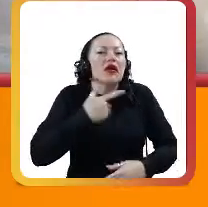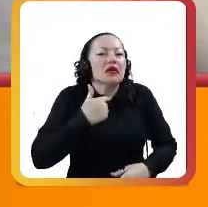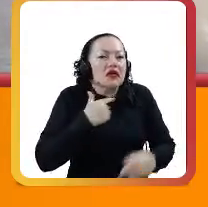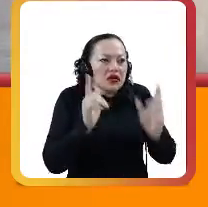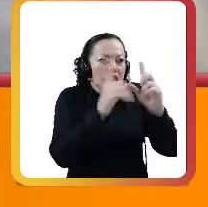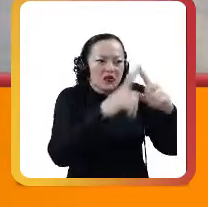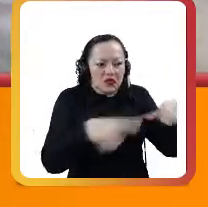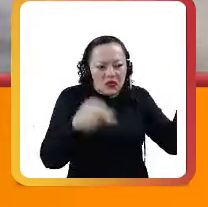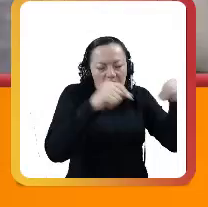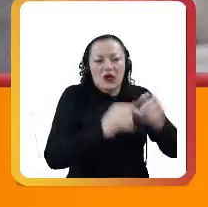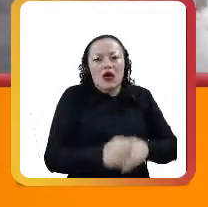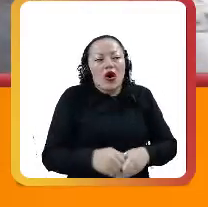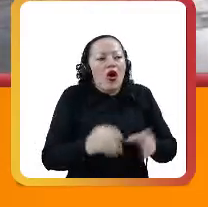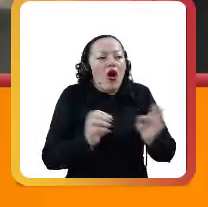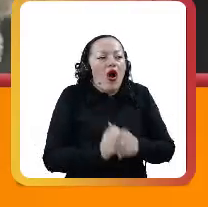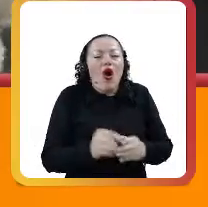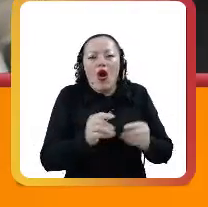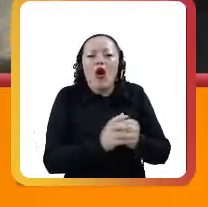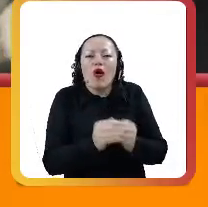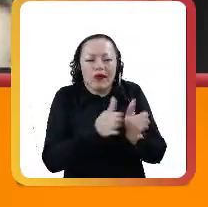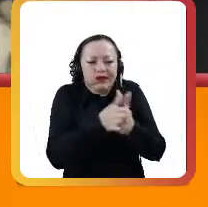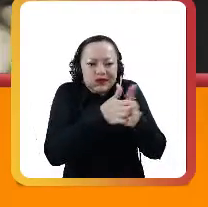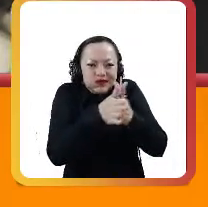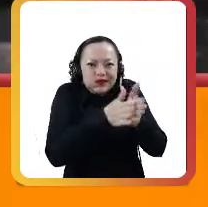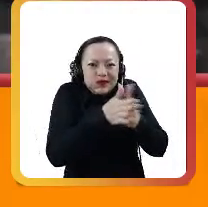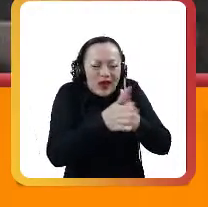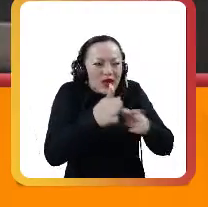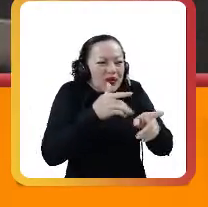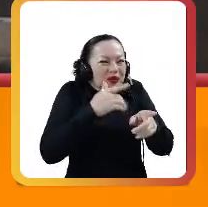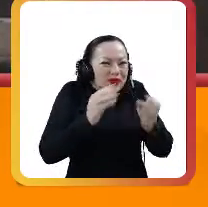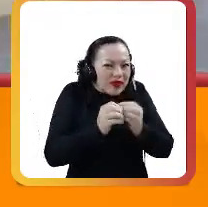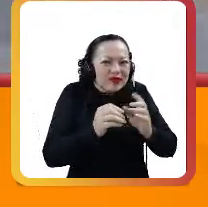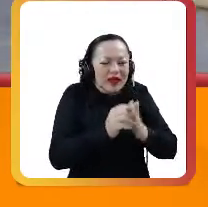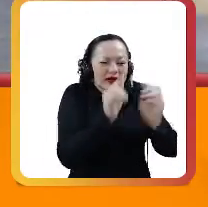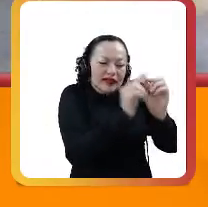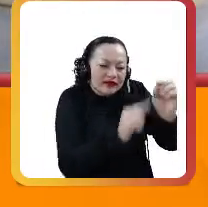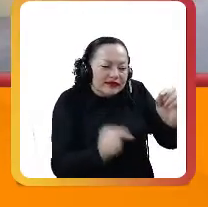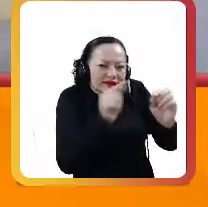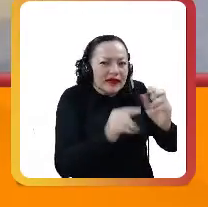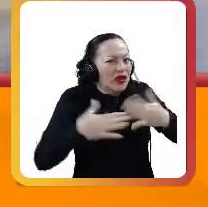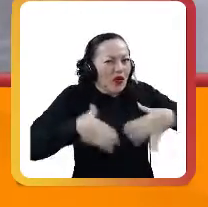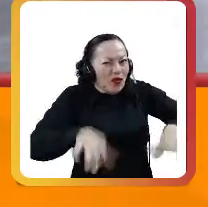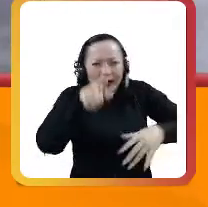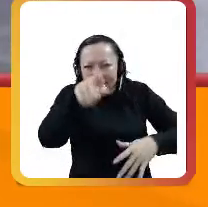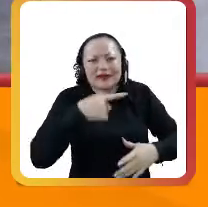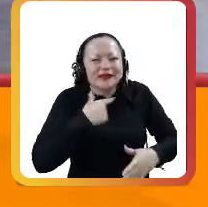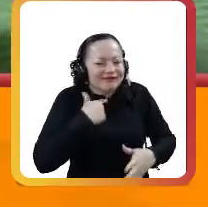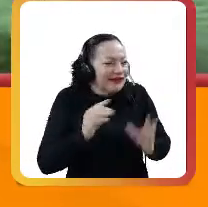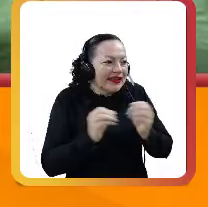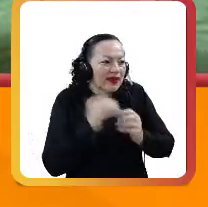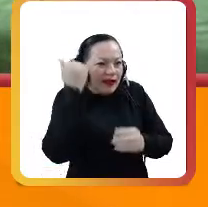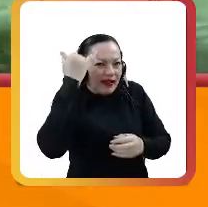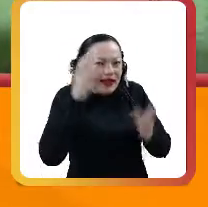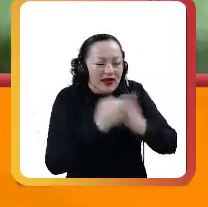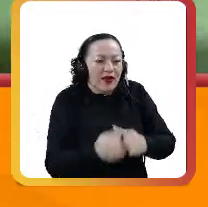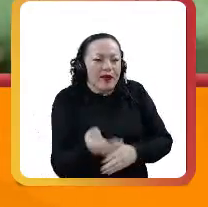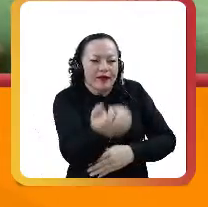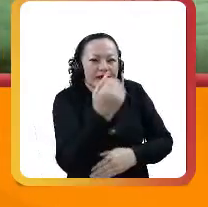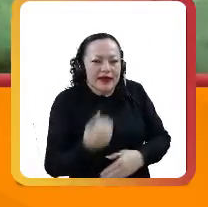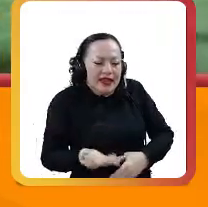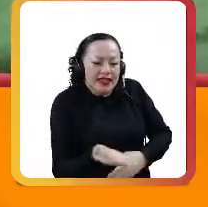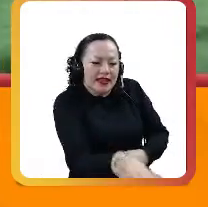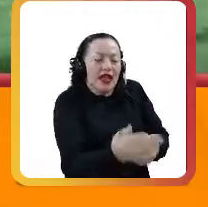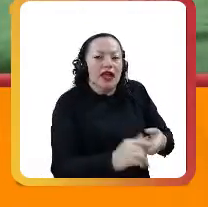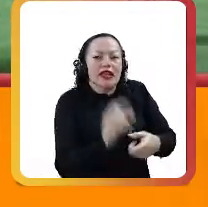en forma de un palito o bueno, de bastón. Y lo llevamos al horno por 15